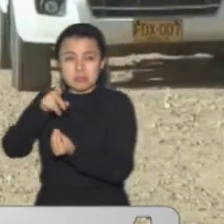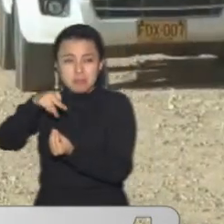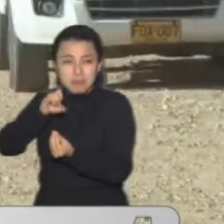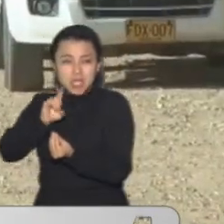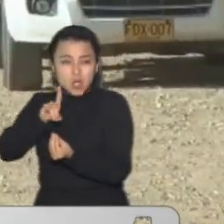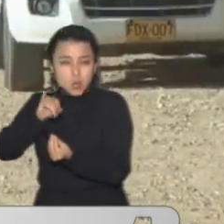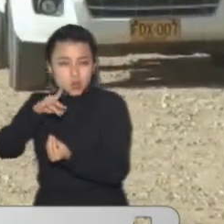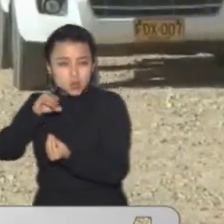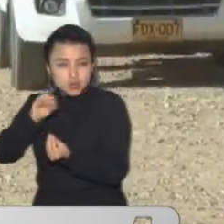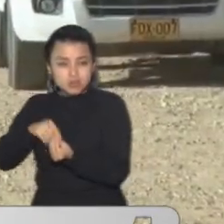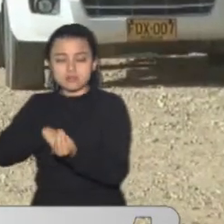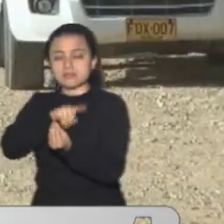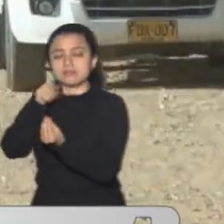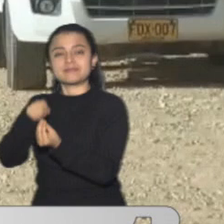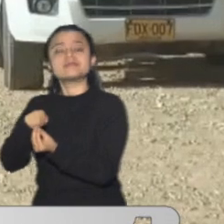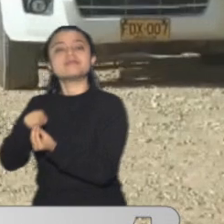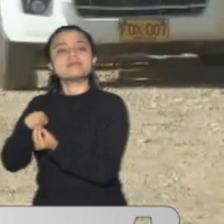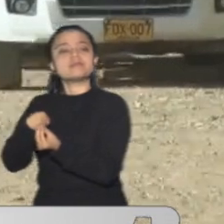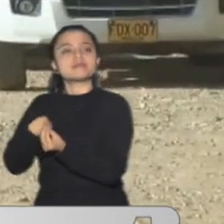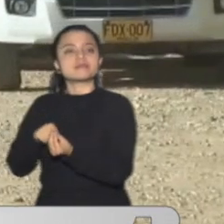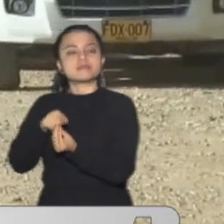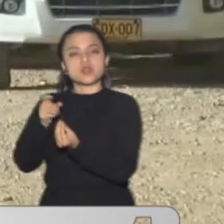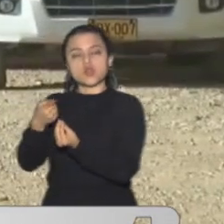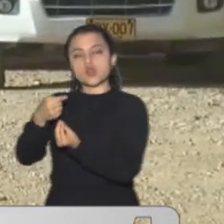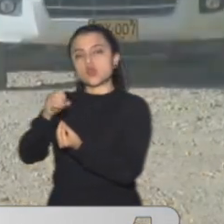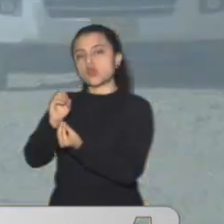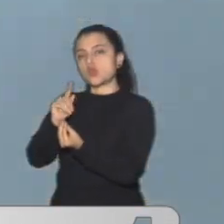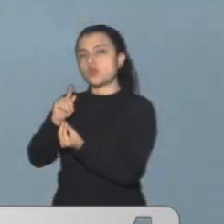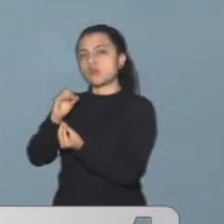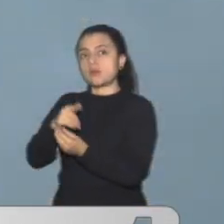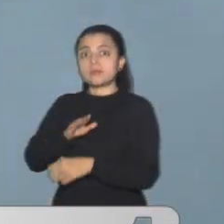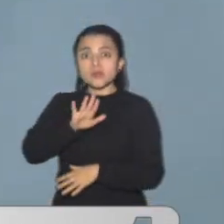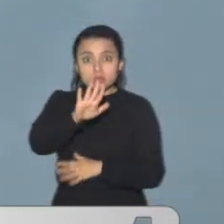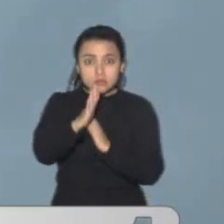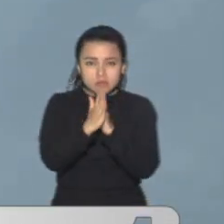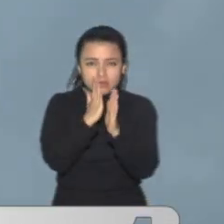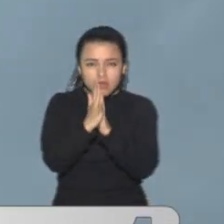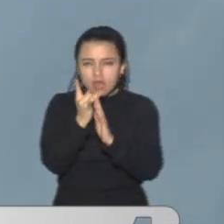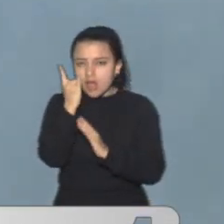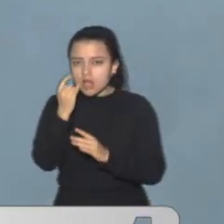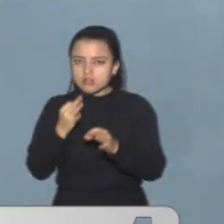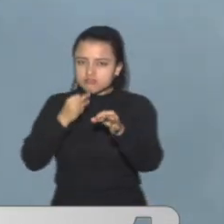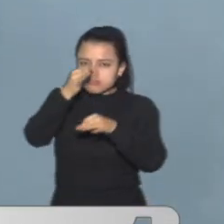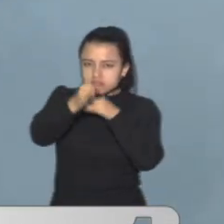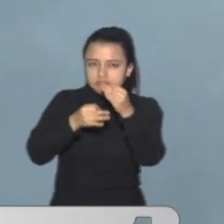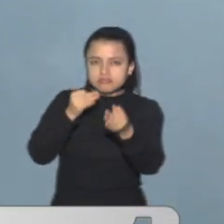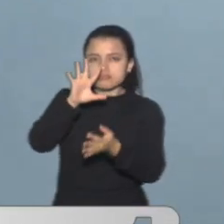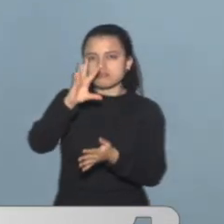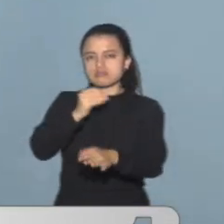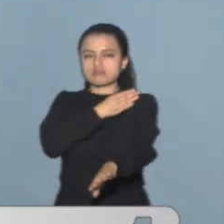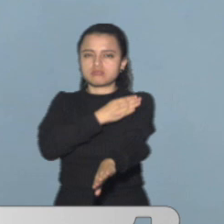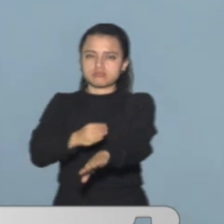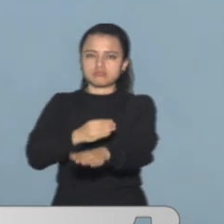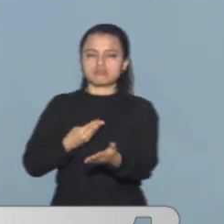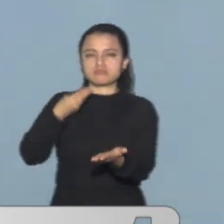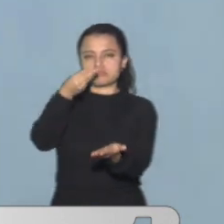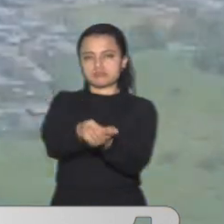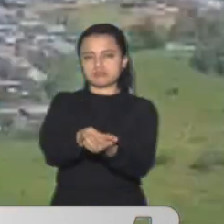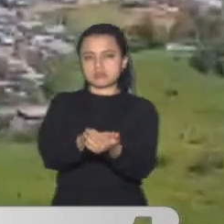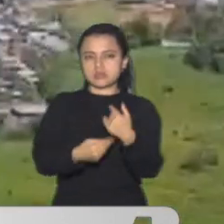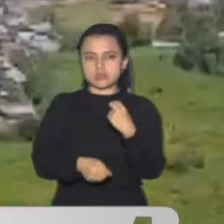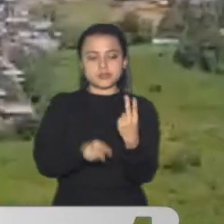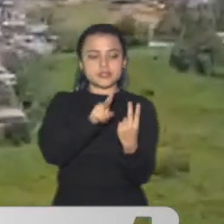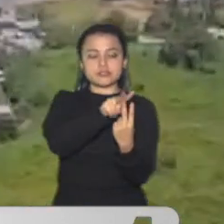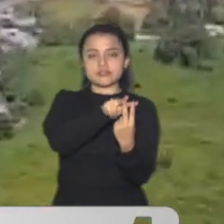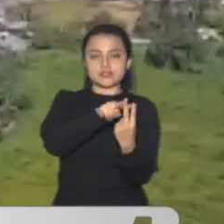autoridades por ambos casos ofrecen una recompensa de 50 millones a quien dé información de los responsables del ataque violento que dejó dos miembros